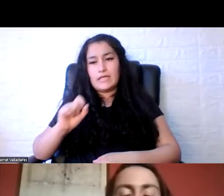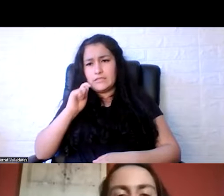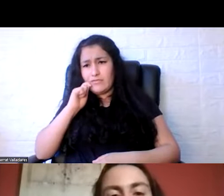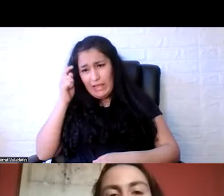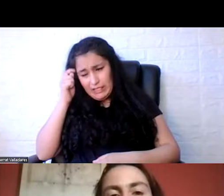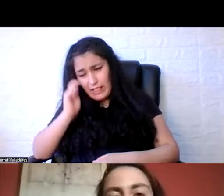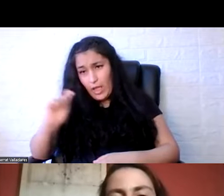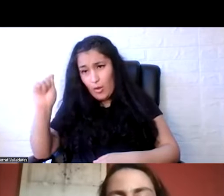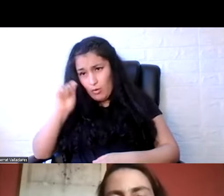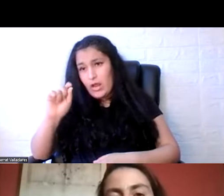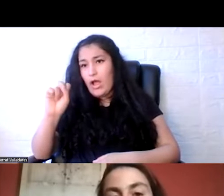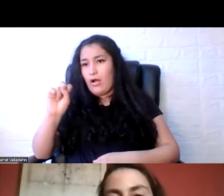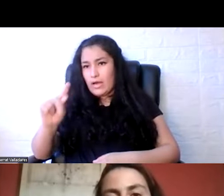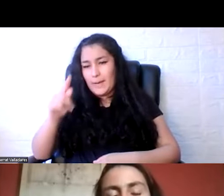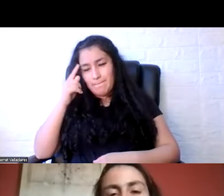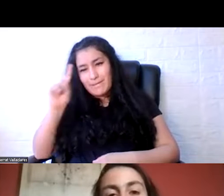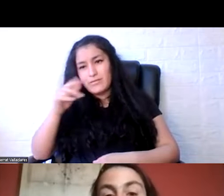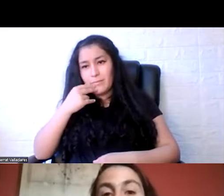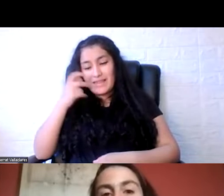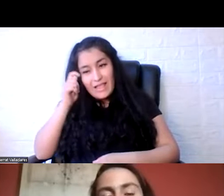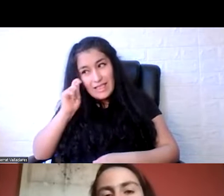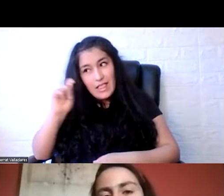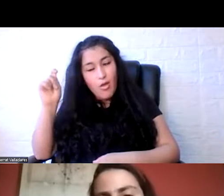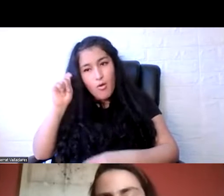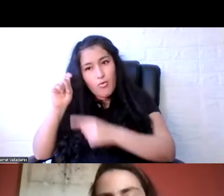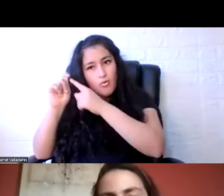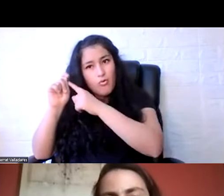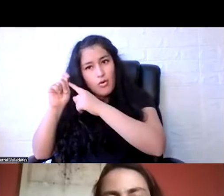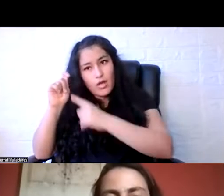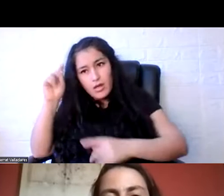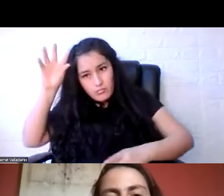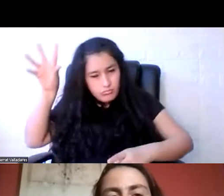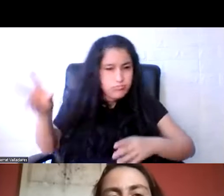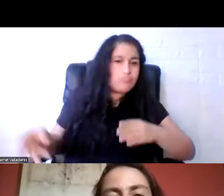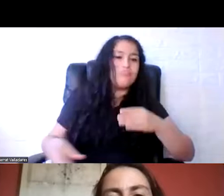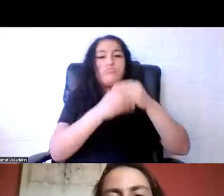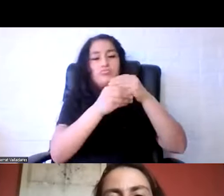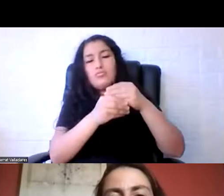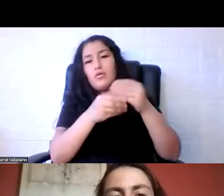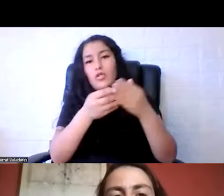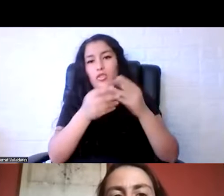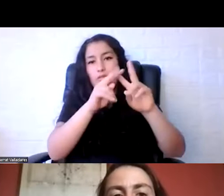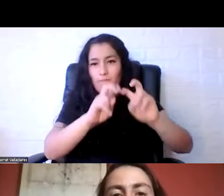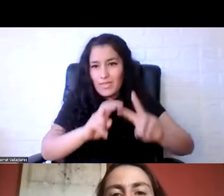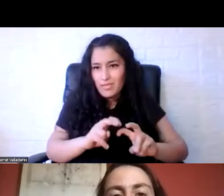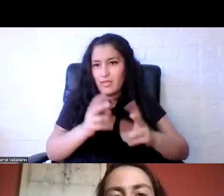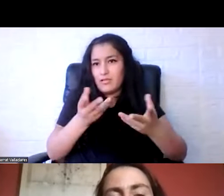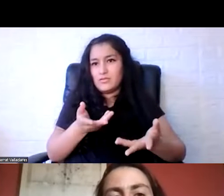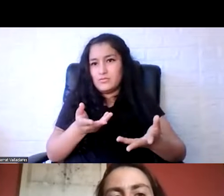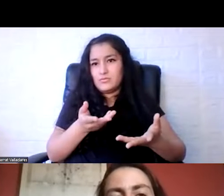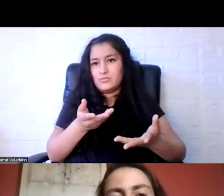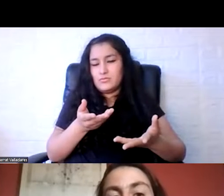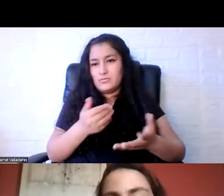incorporarla en la investigación, en la mirada, en cómo vemos lo que vemos en la investigación. Entonces, si